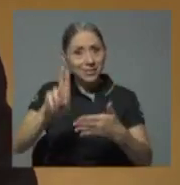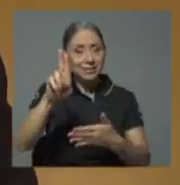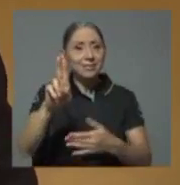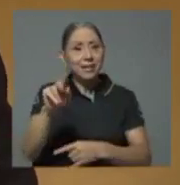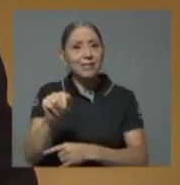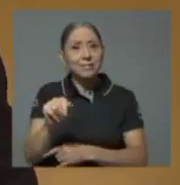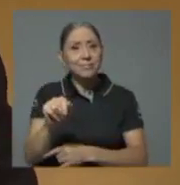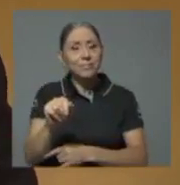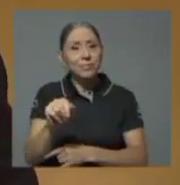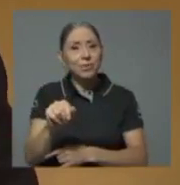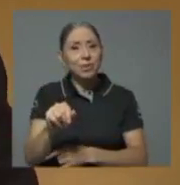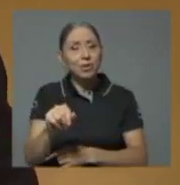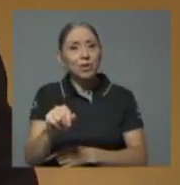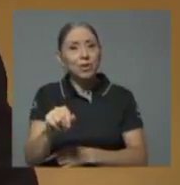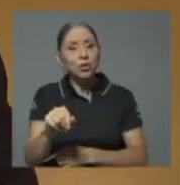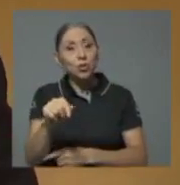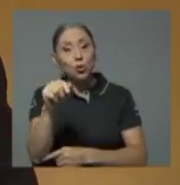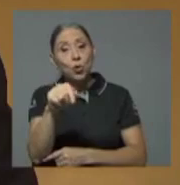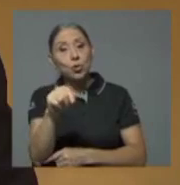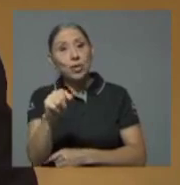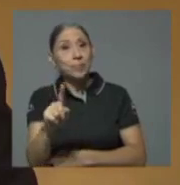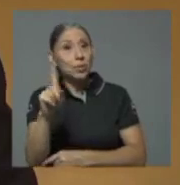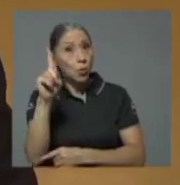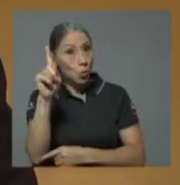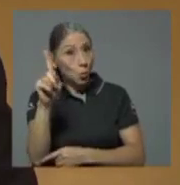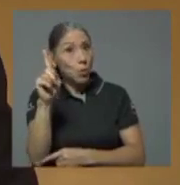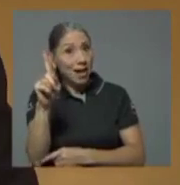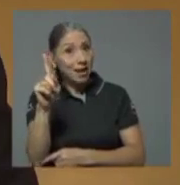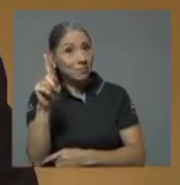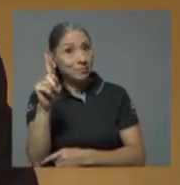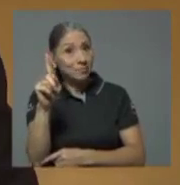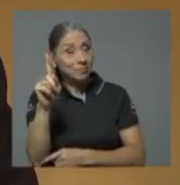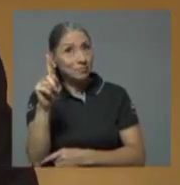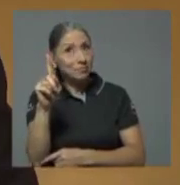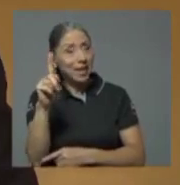donde una admirada por mí